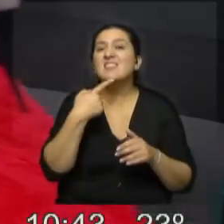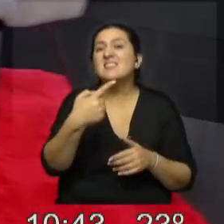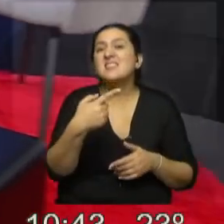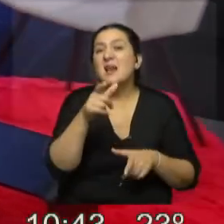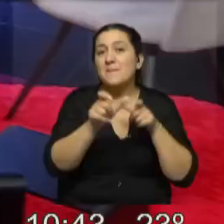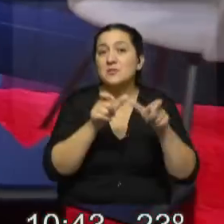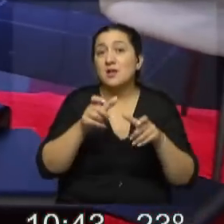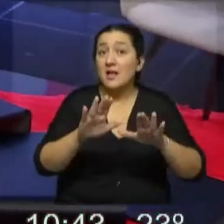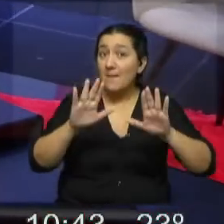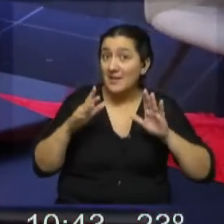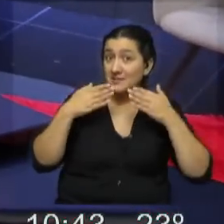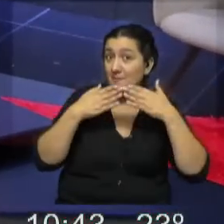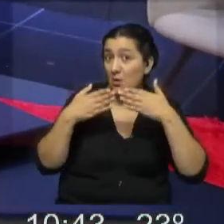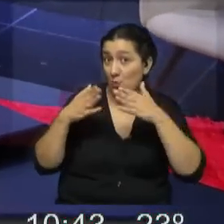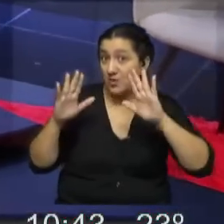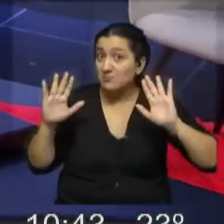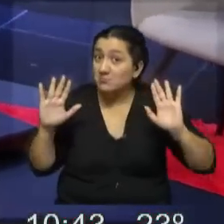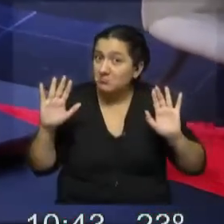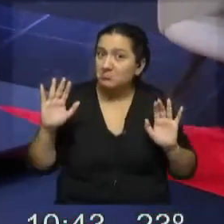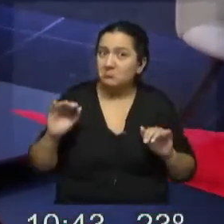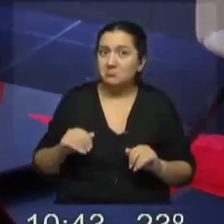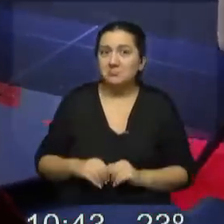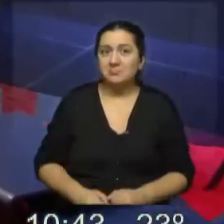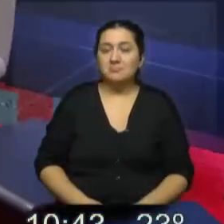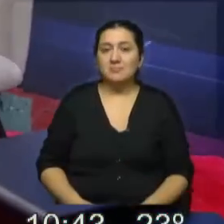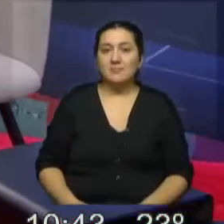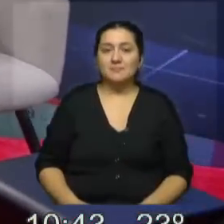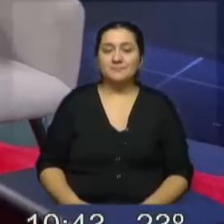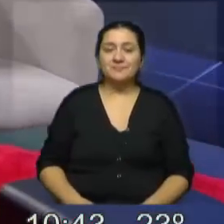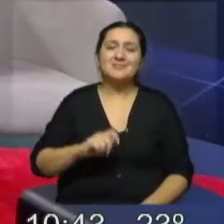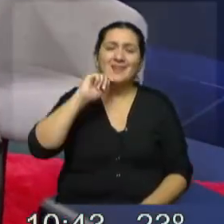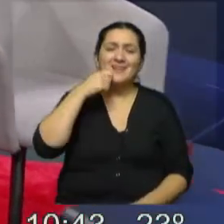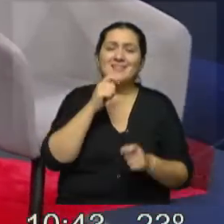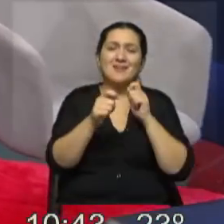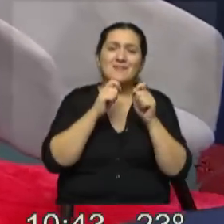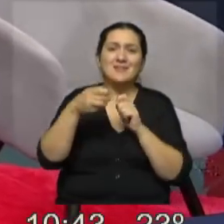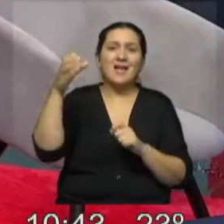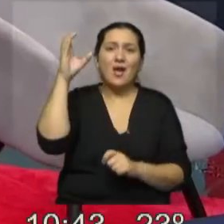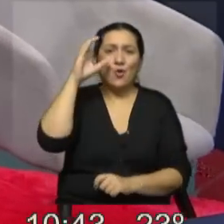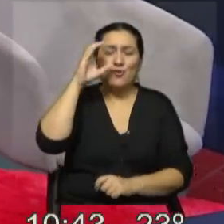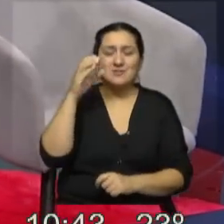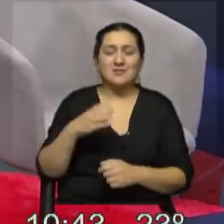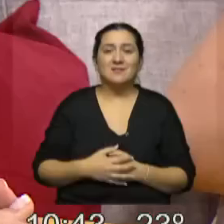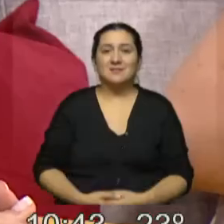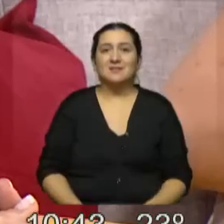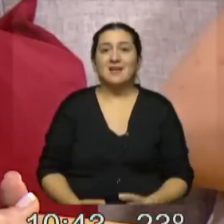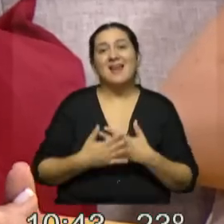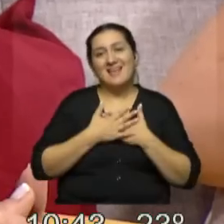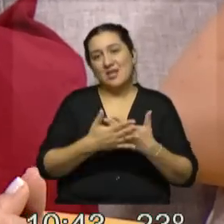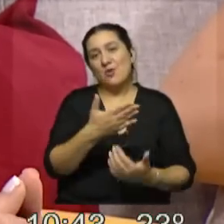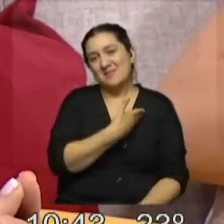haciendo preguntas también eh A ver qué linda entrevista Carolina la quiero